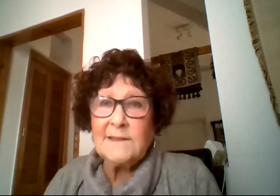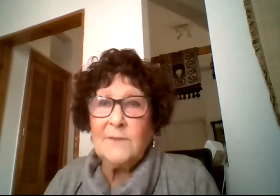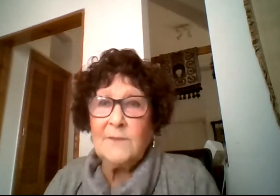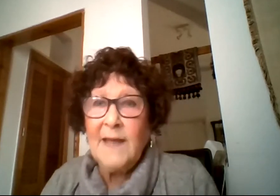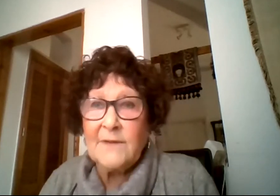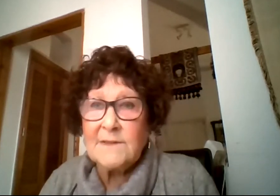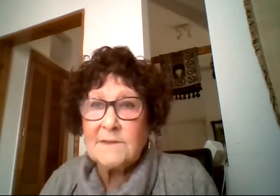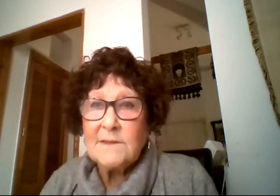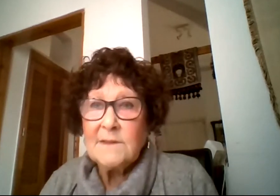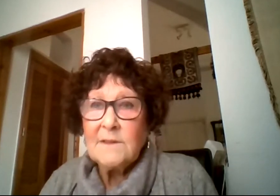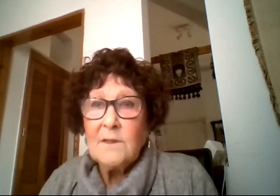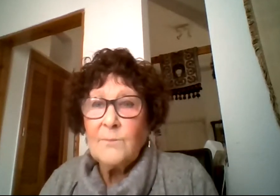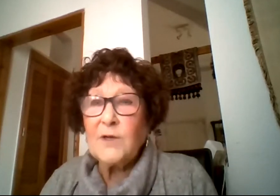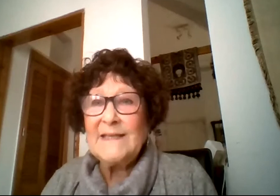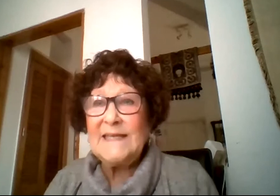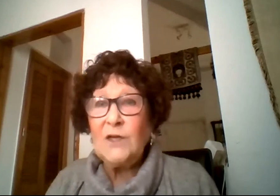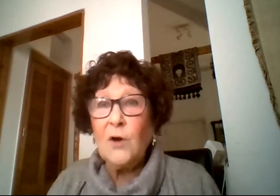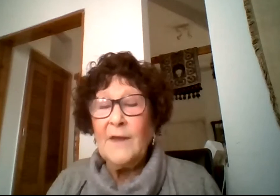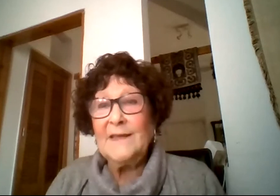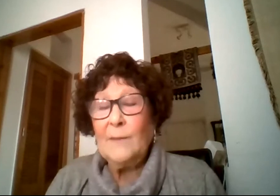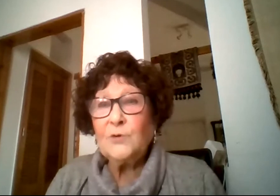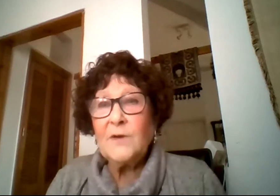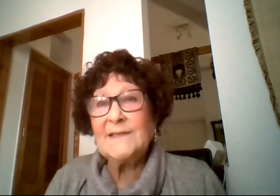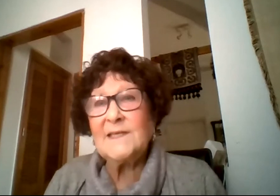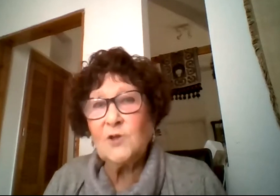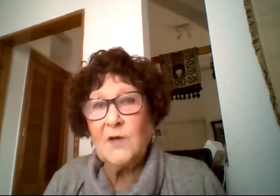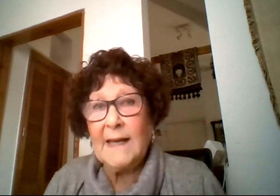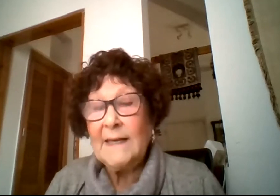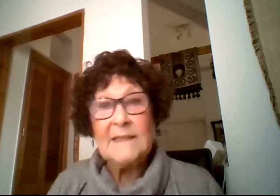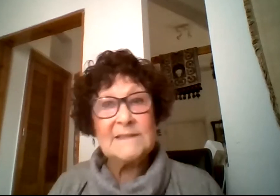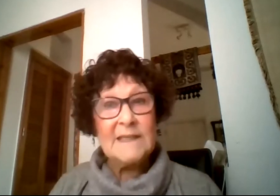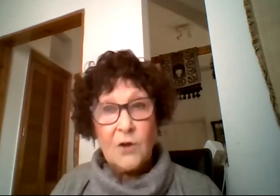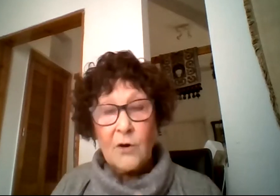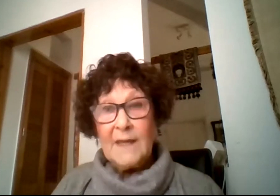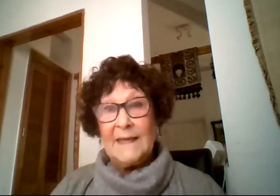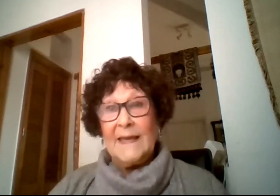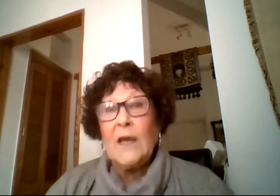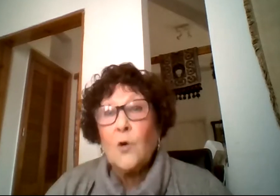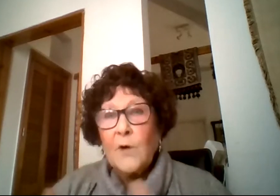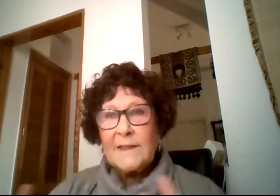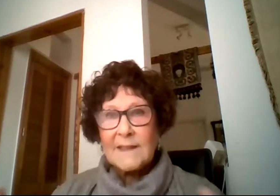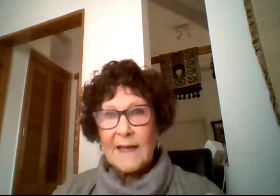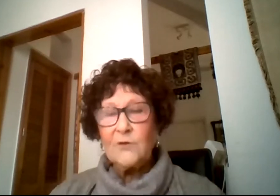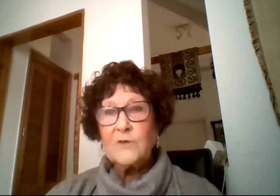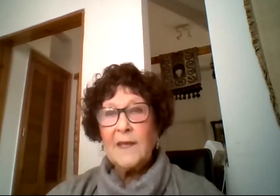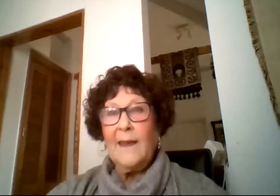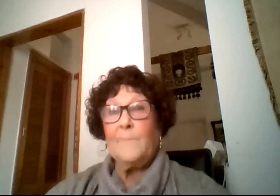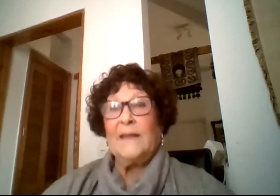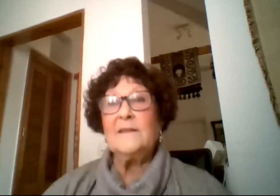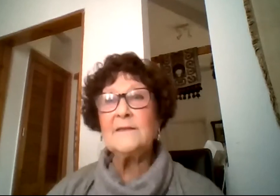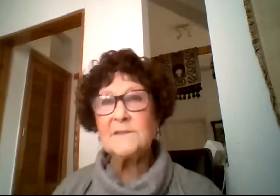de actividades. Porque si no, desde el punto de vista sensorial, si no encuentra